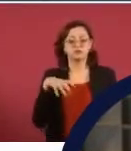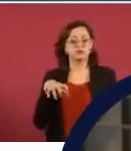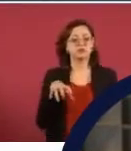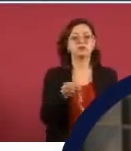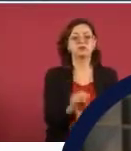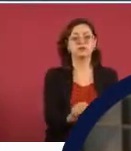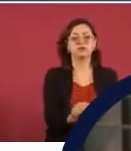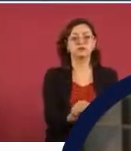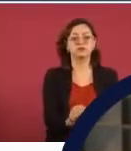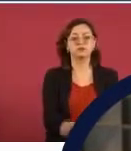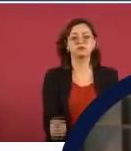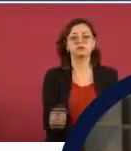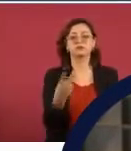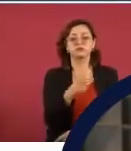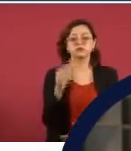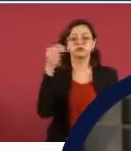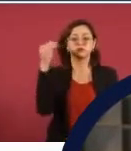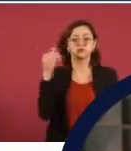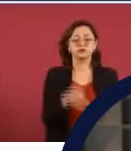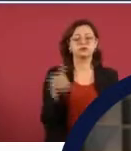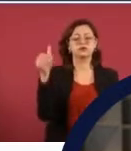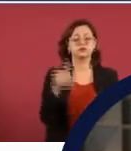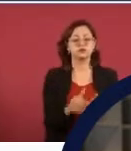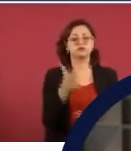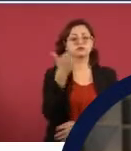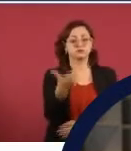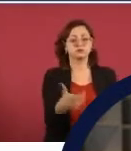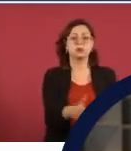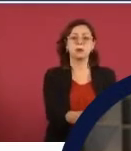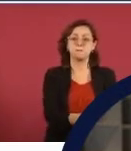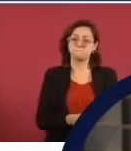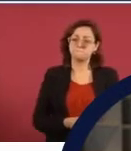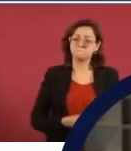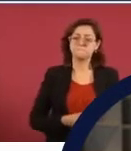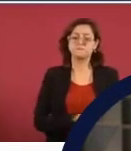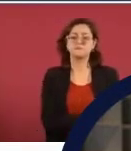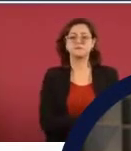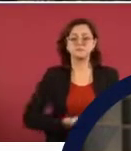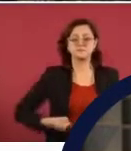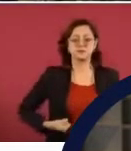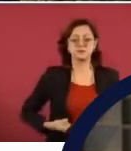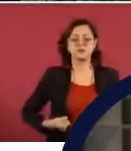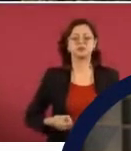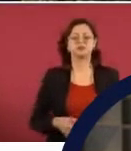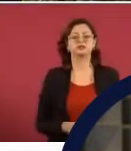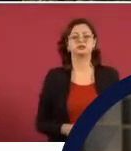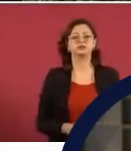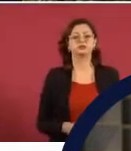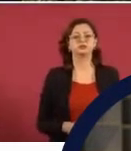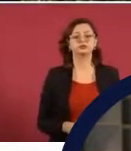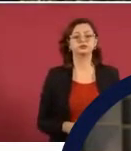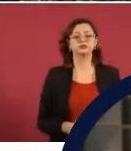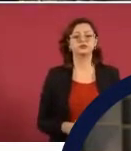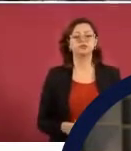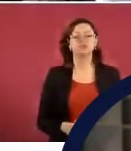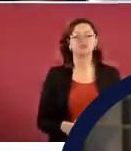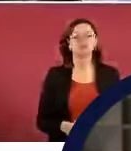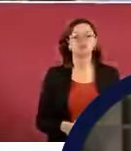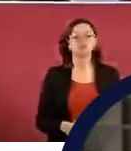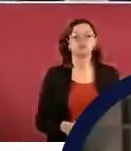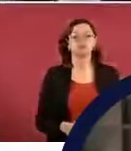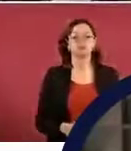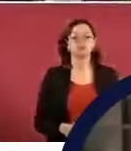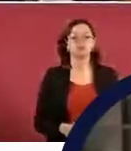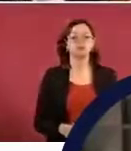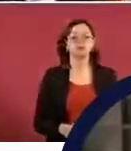primer año, ahora sí ya va un año completo, digamos, del gobierno, formalmente, pues es que hay muy buenas intenciones, desde luego,